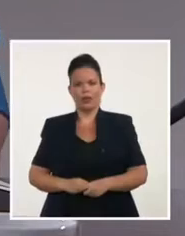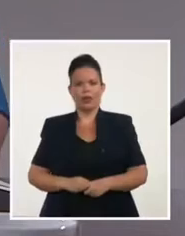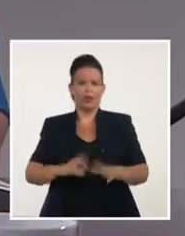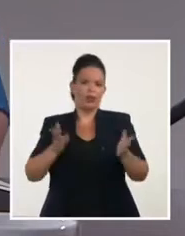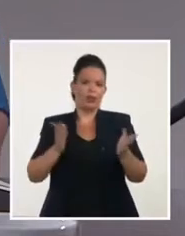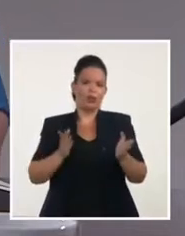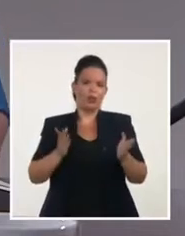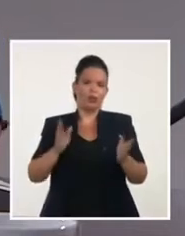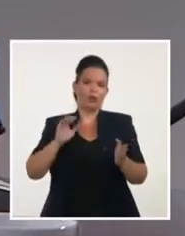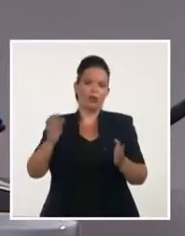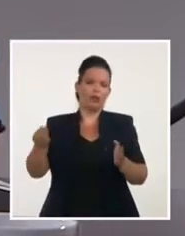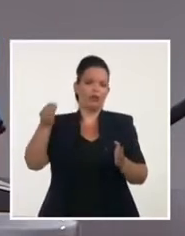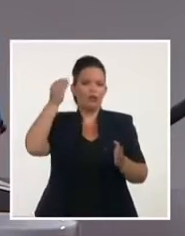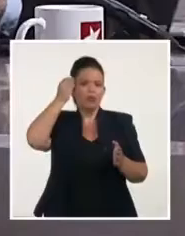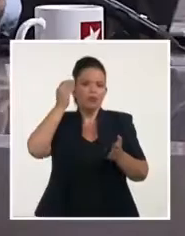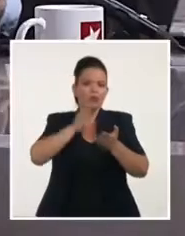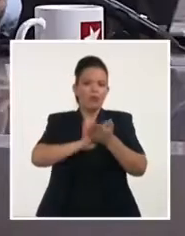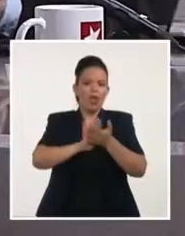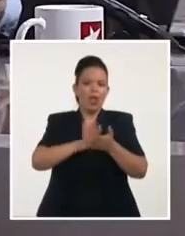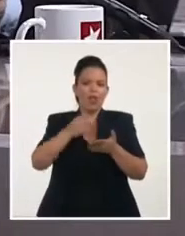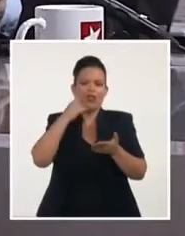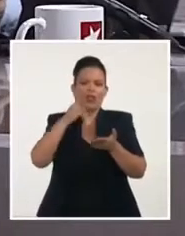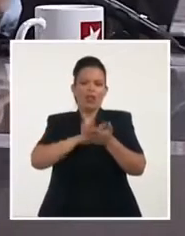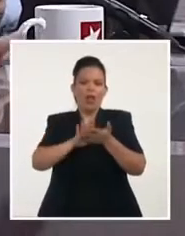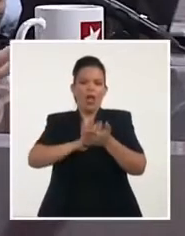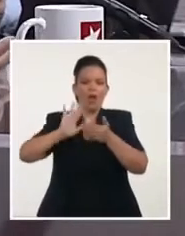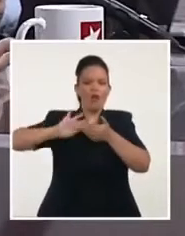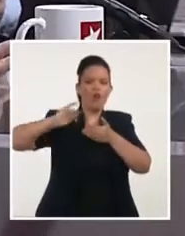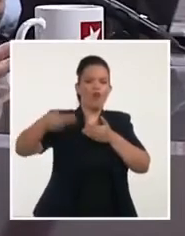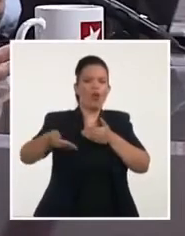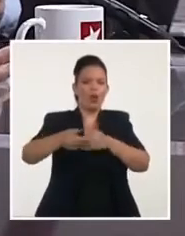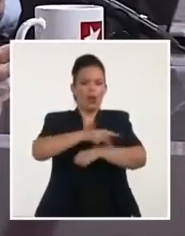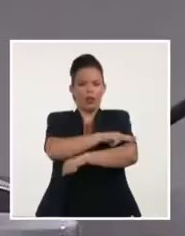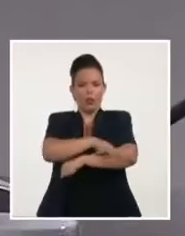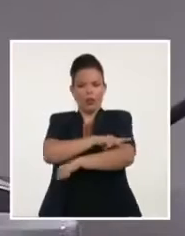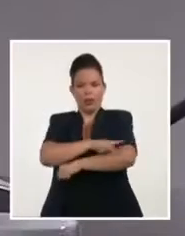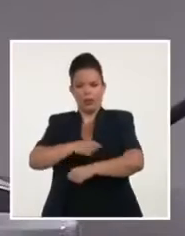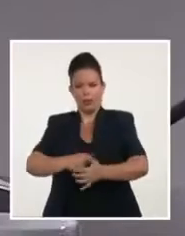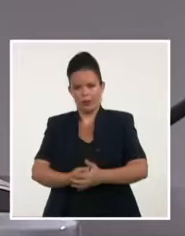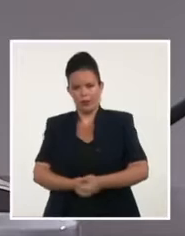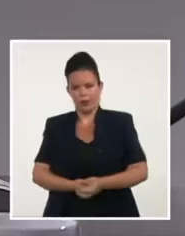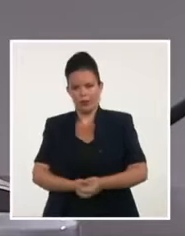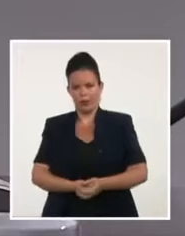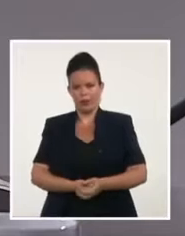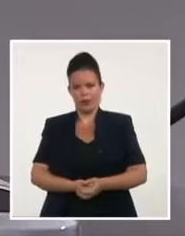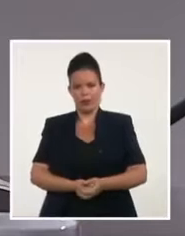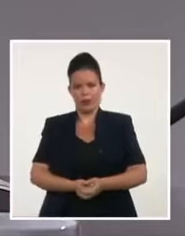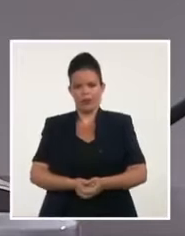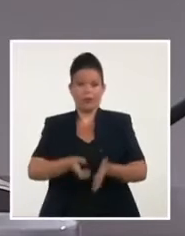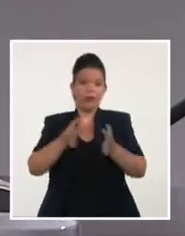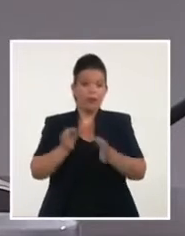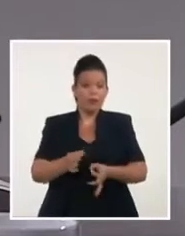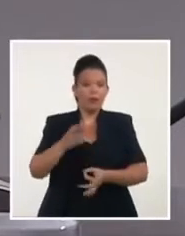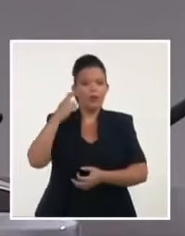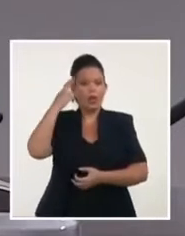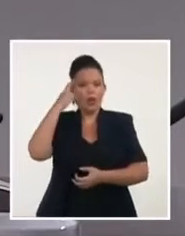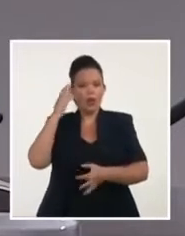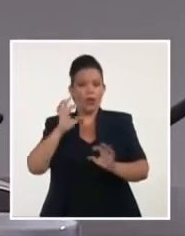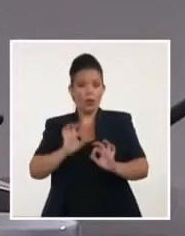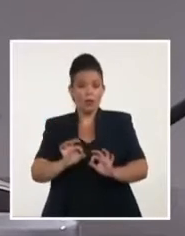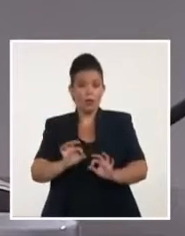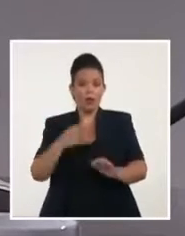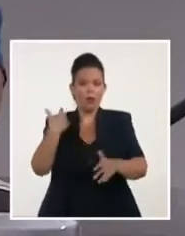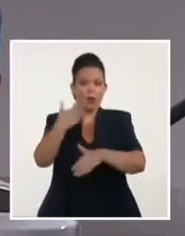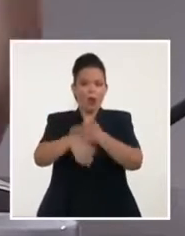matriz, cualquier estereotipo. ¿Qué es lo que está ocurriendo ahora mismo? Exacto, o como pasó con los ataques sónicos, los llamados ataques sónicos, el síndrome de La Habana, como le